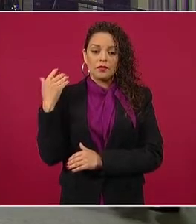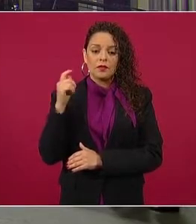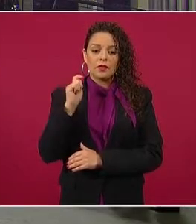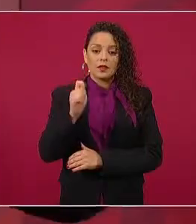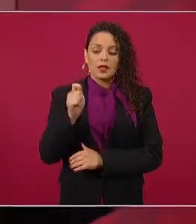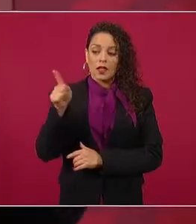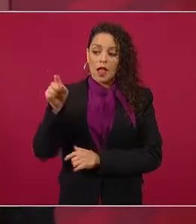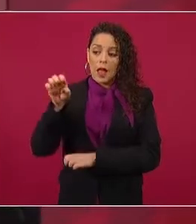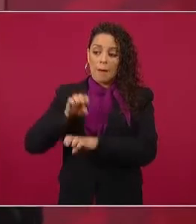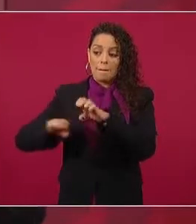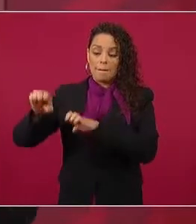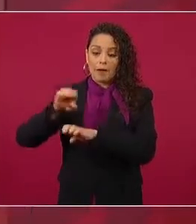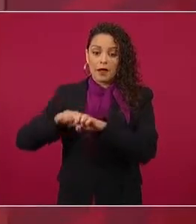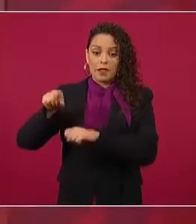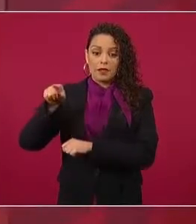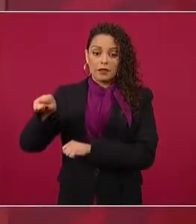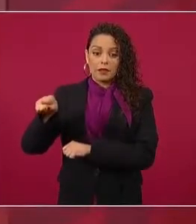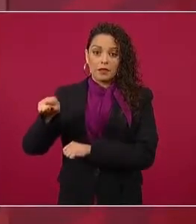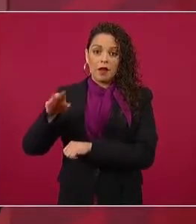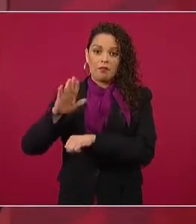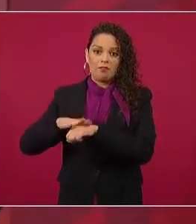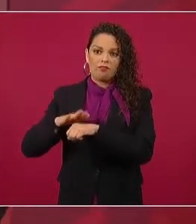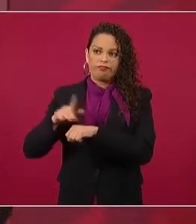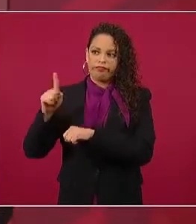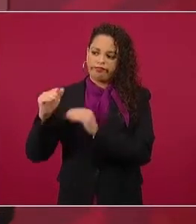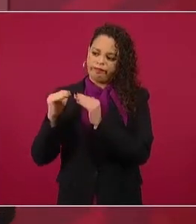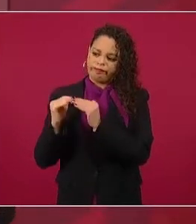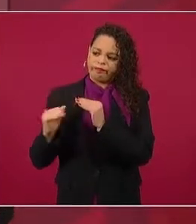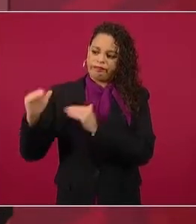la empresa que el sindicato,